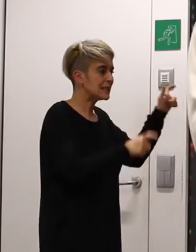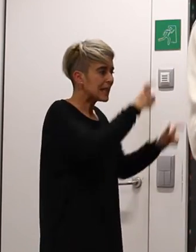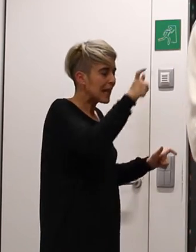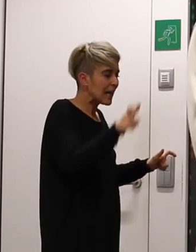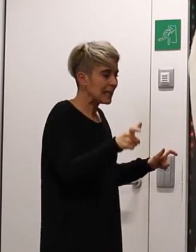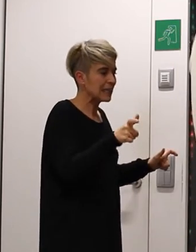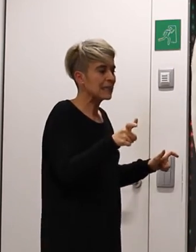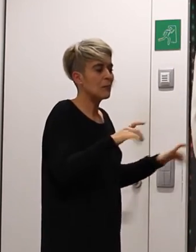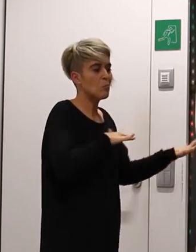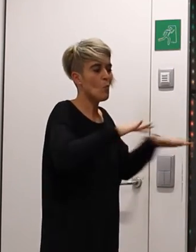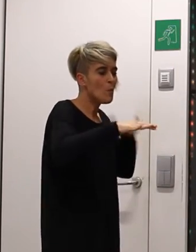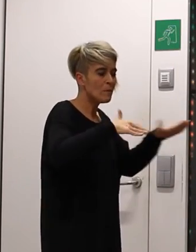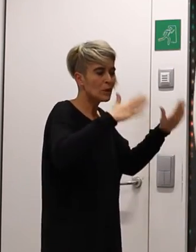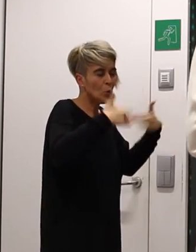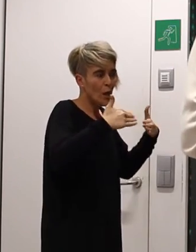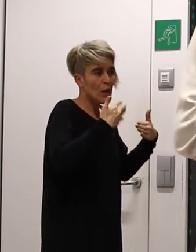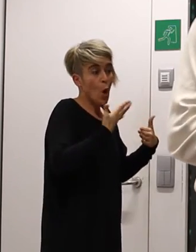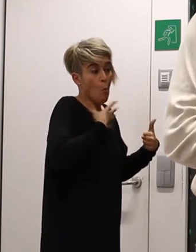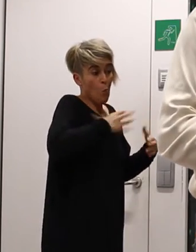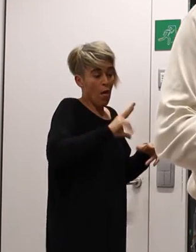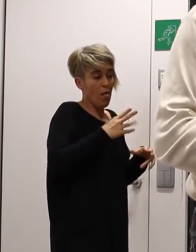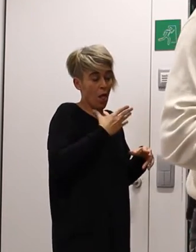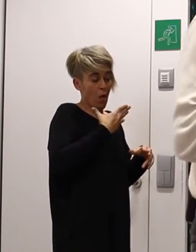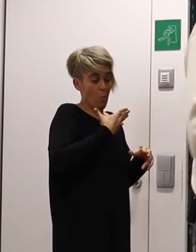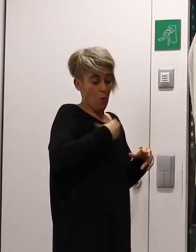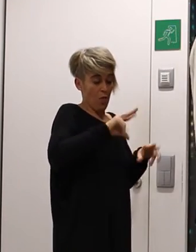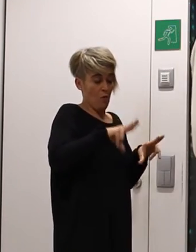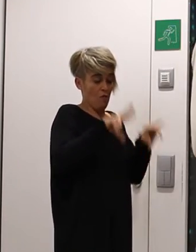cómo se hace una persona socia, ni de lo que cuesta.